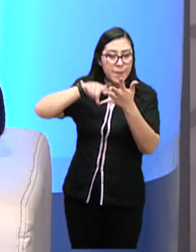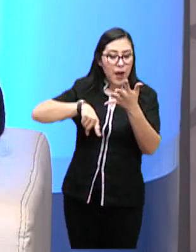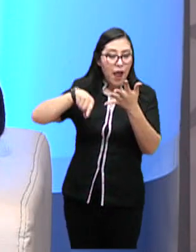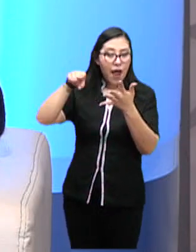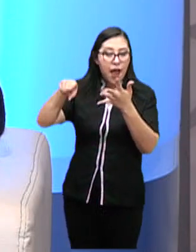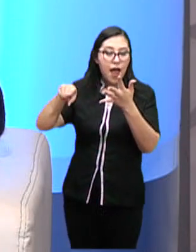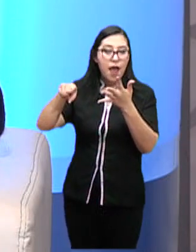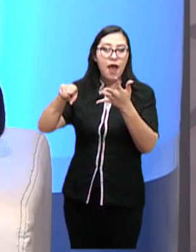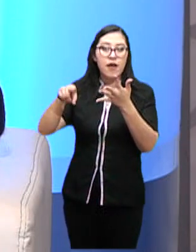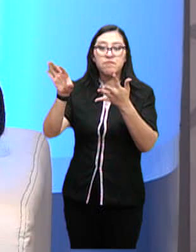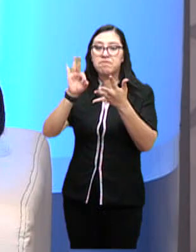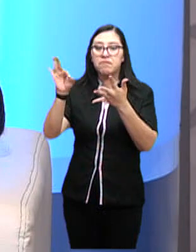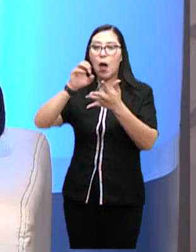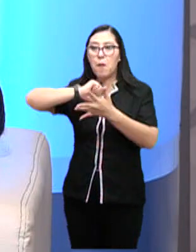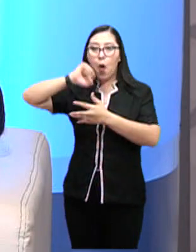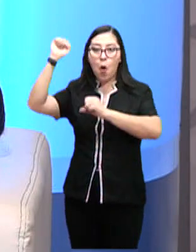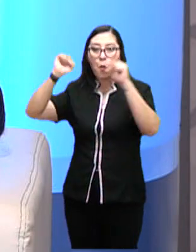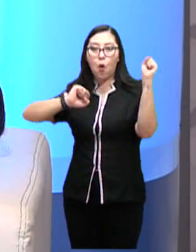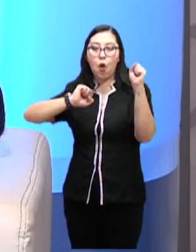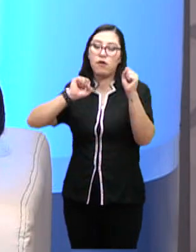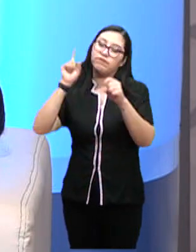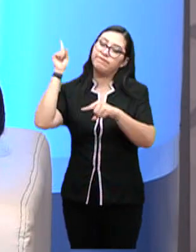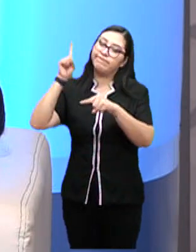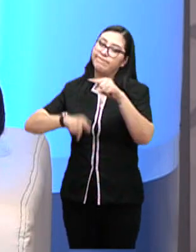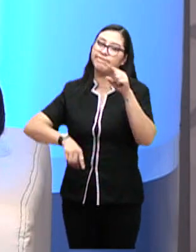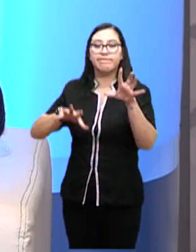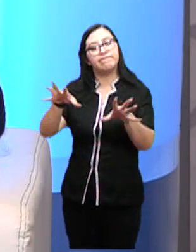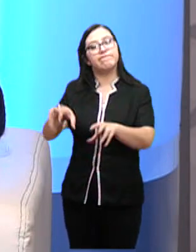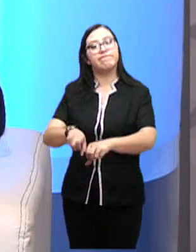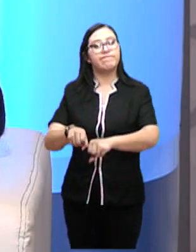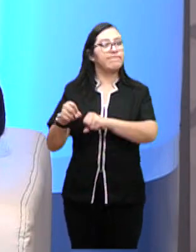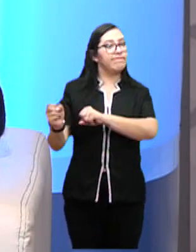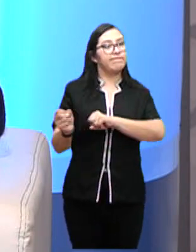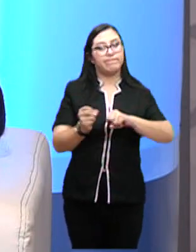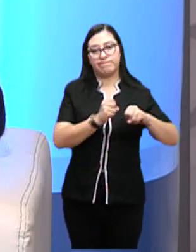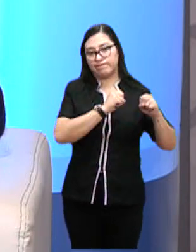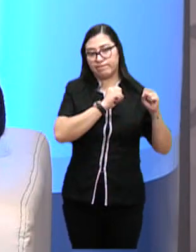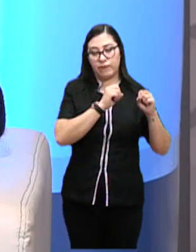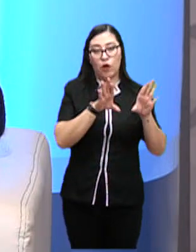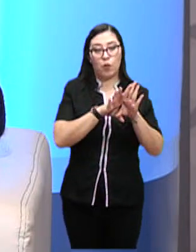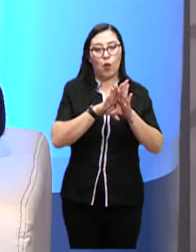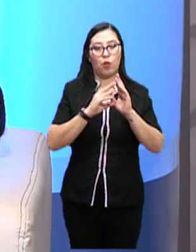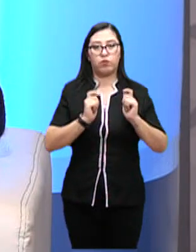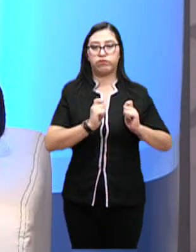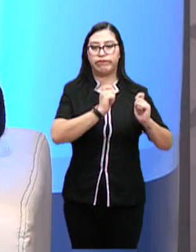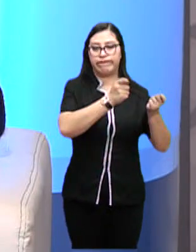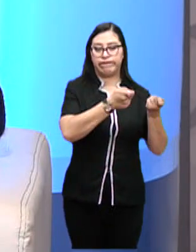manejado, que sea pirotecnia menor, será retirada y será puesta precisamente